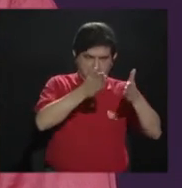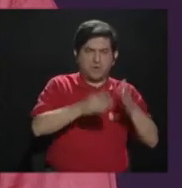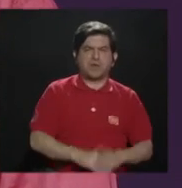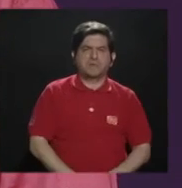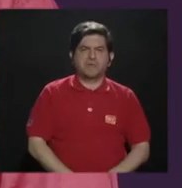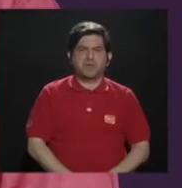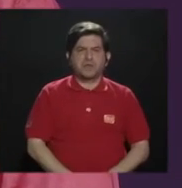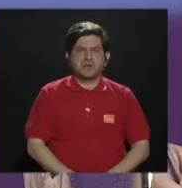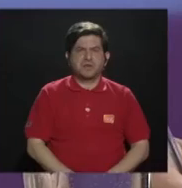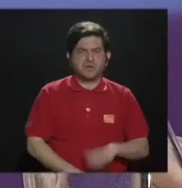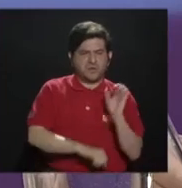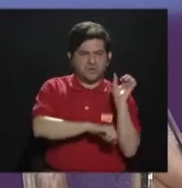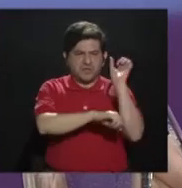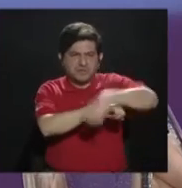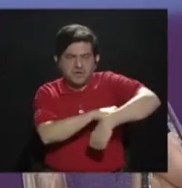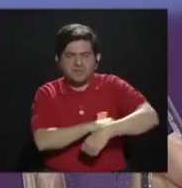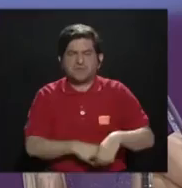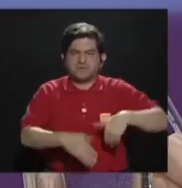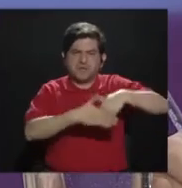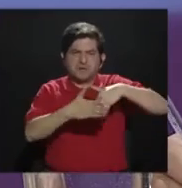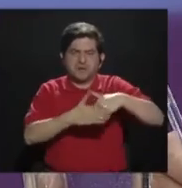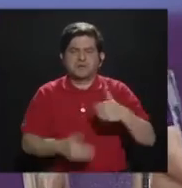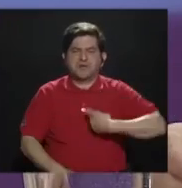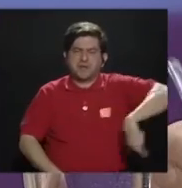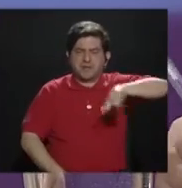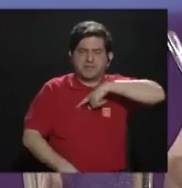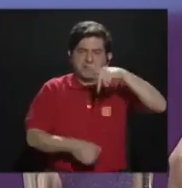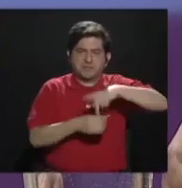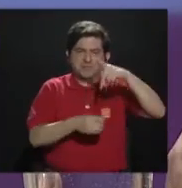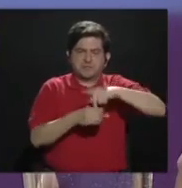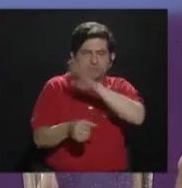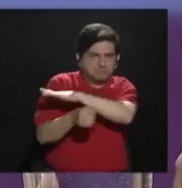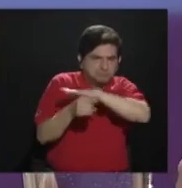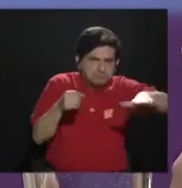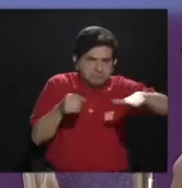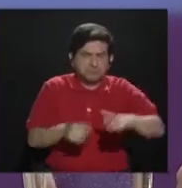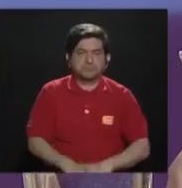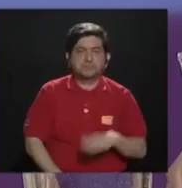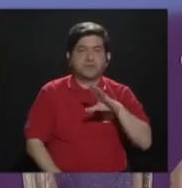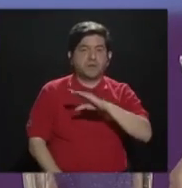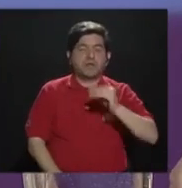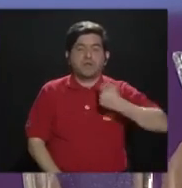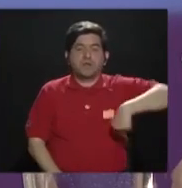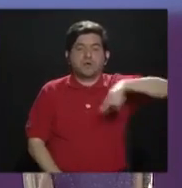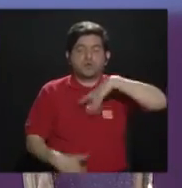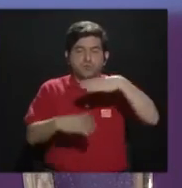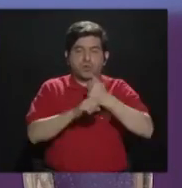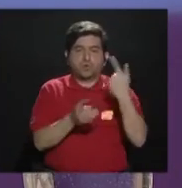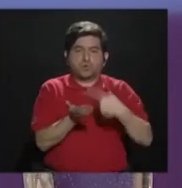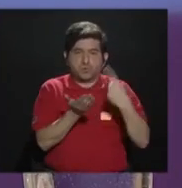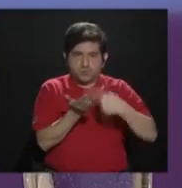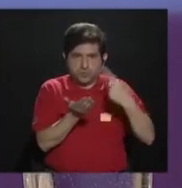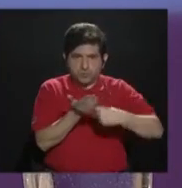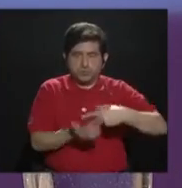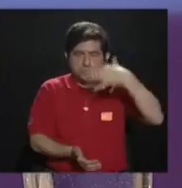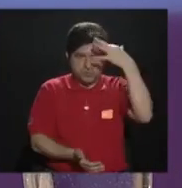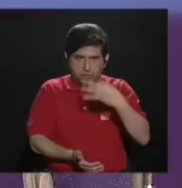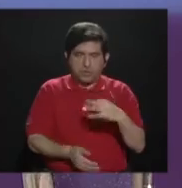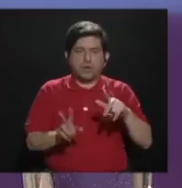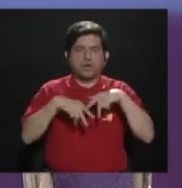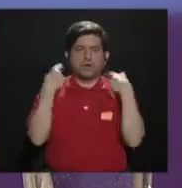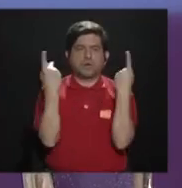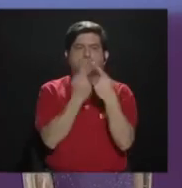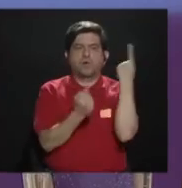derribar los obstáculos que nos impiden nuestra participación plena, y lo vamos dando en una discusión que entiendo dentro de nuestro